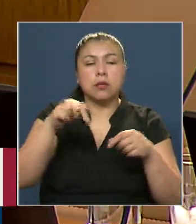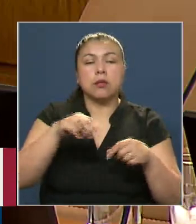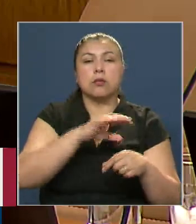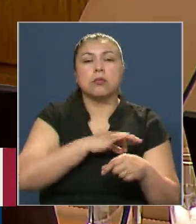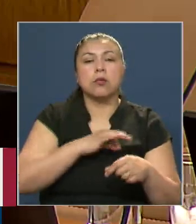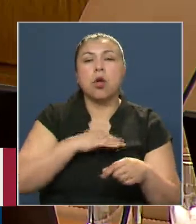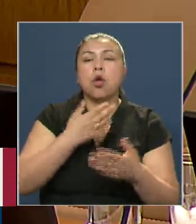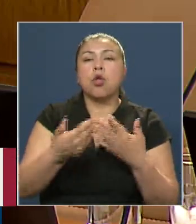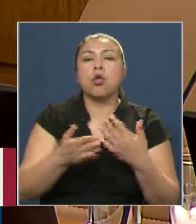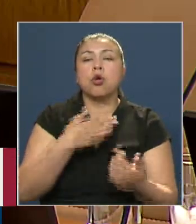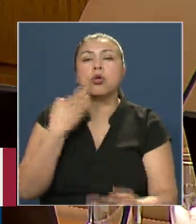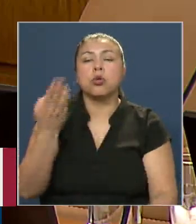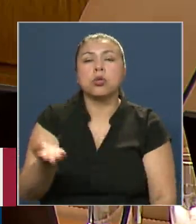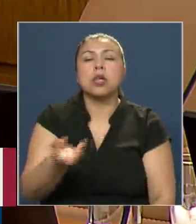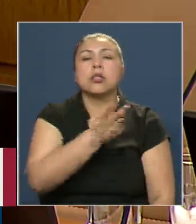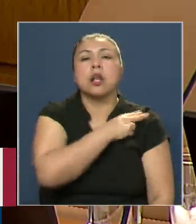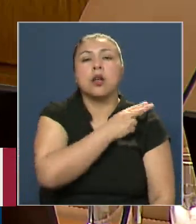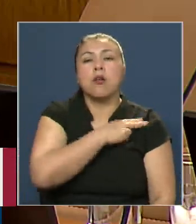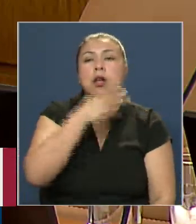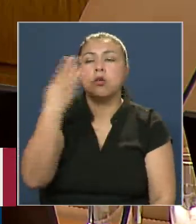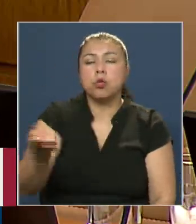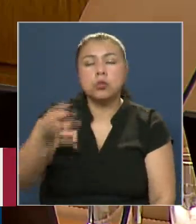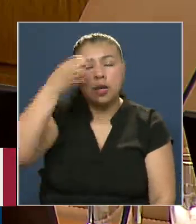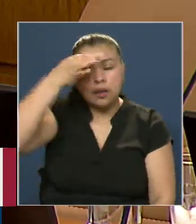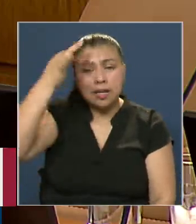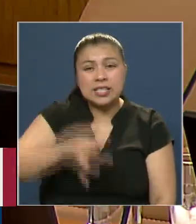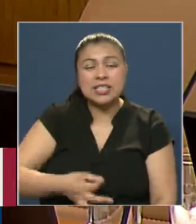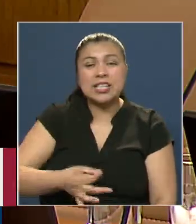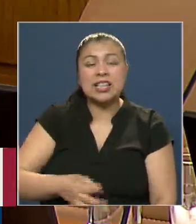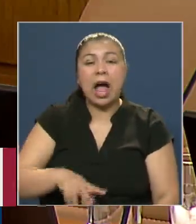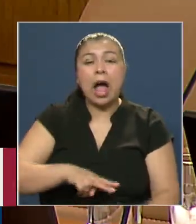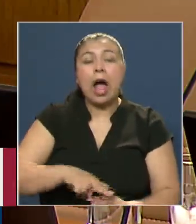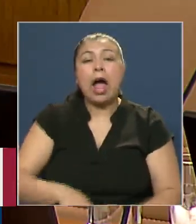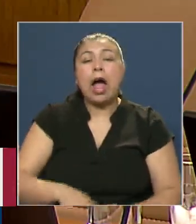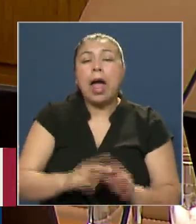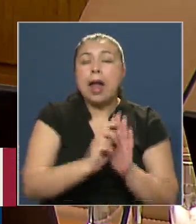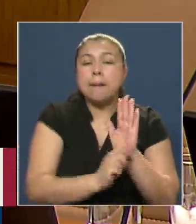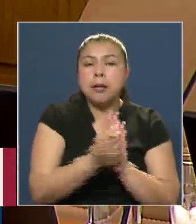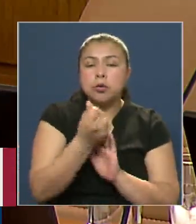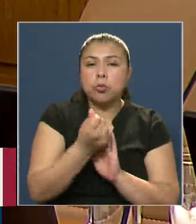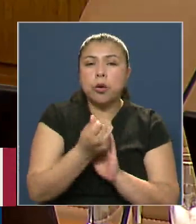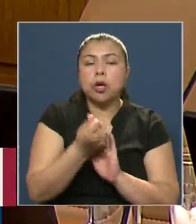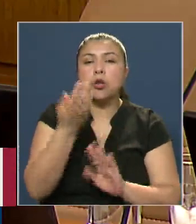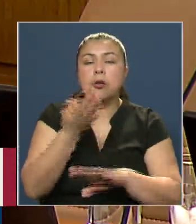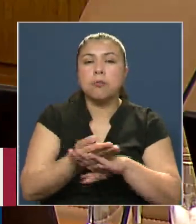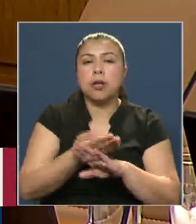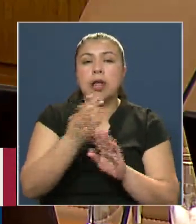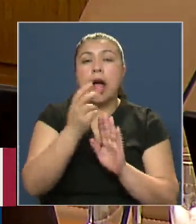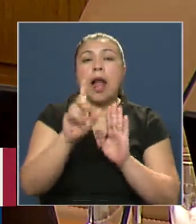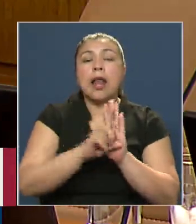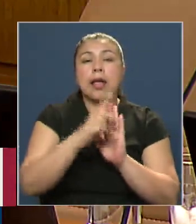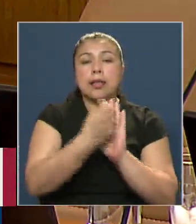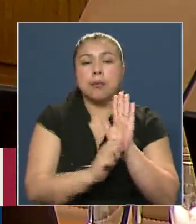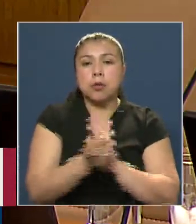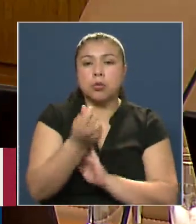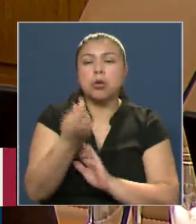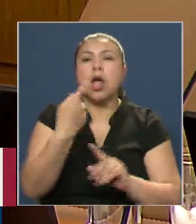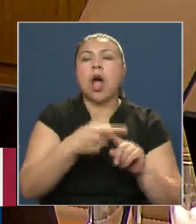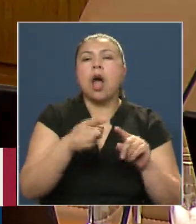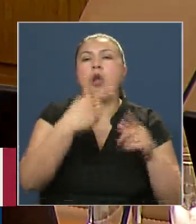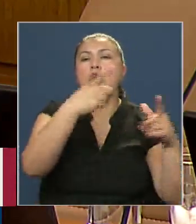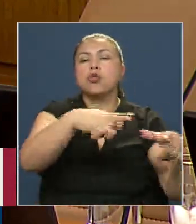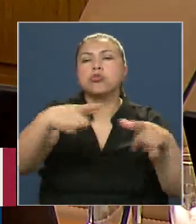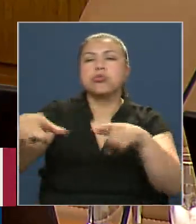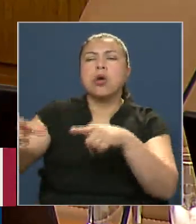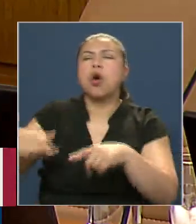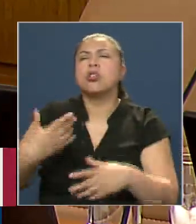usted sea el jefe y usted el que le determina el presupuesto y las solicitudes de presupuesto a los otros sectores. Si no, esto es